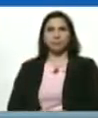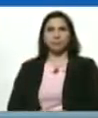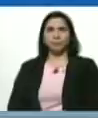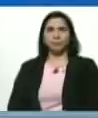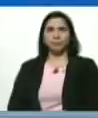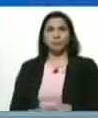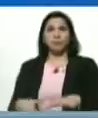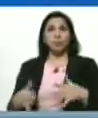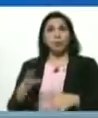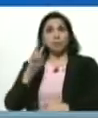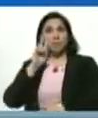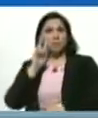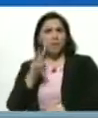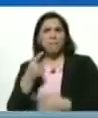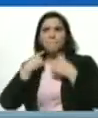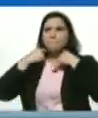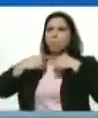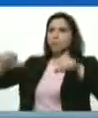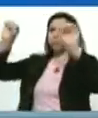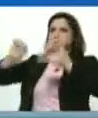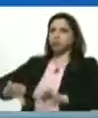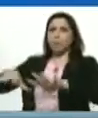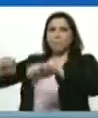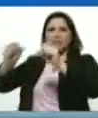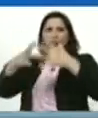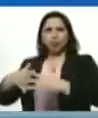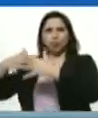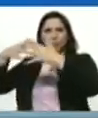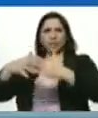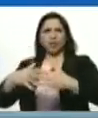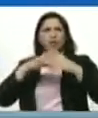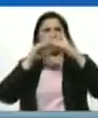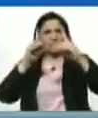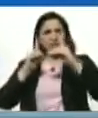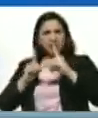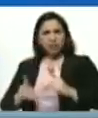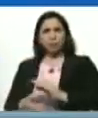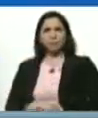y cuando se vieron perdidos y derrotado el imperio norteamericano decidió